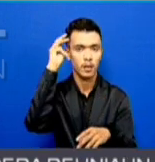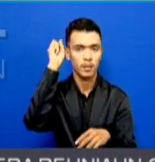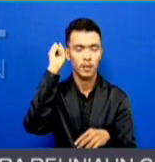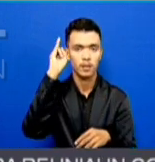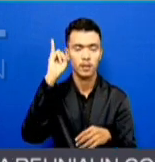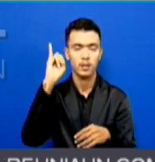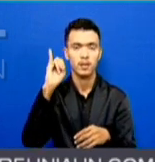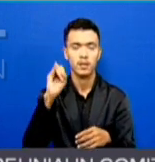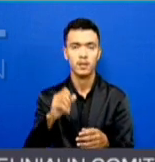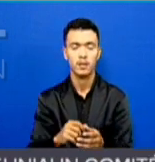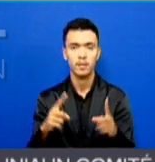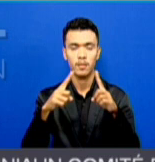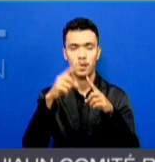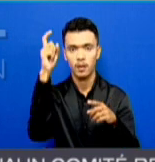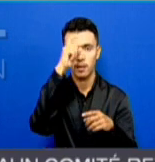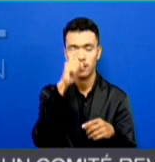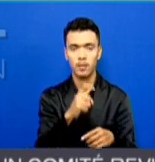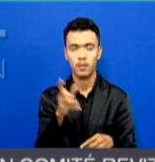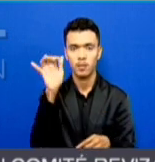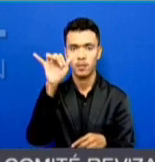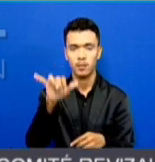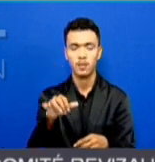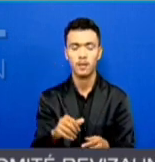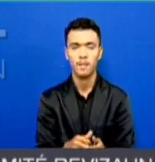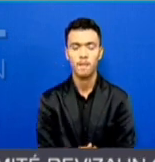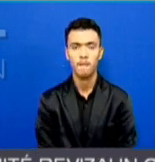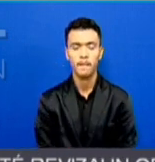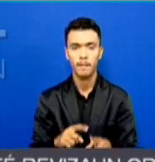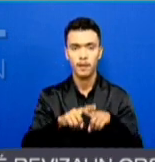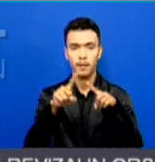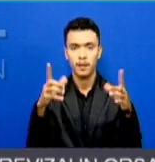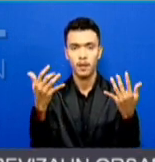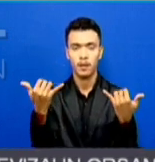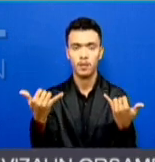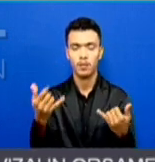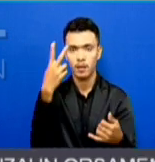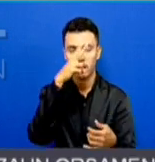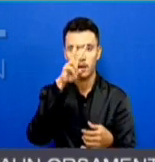ya idoso sire ya ne los ne sire ne el merece al tamo to nebe ate agora poin dawa che